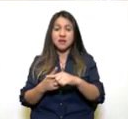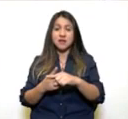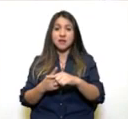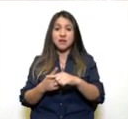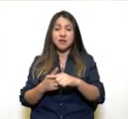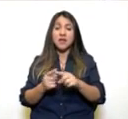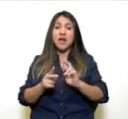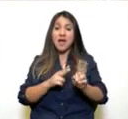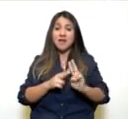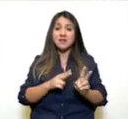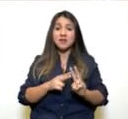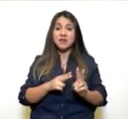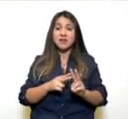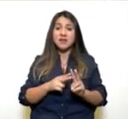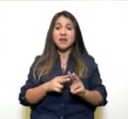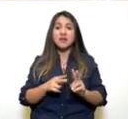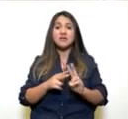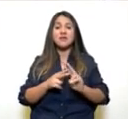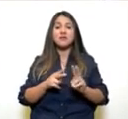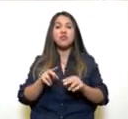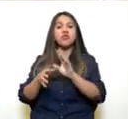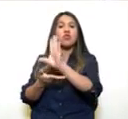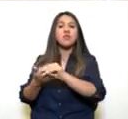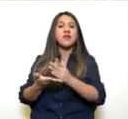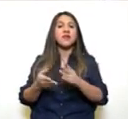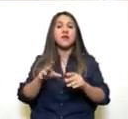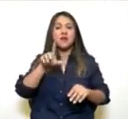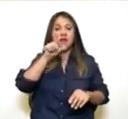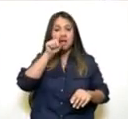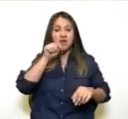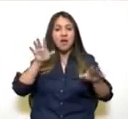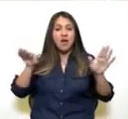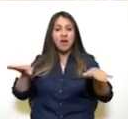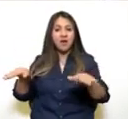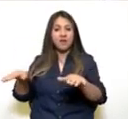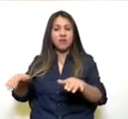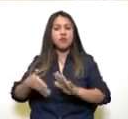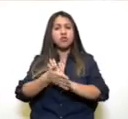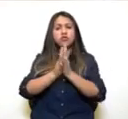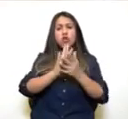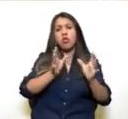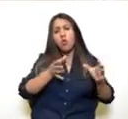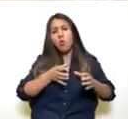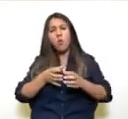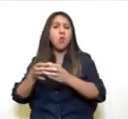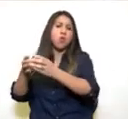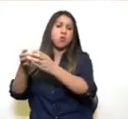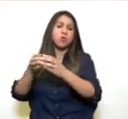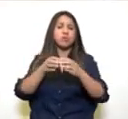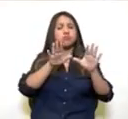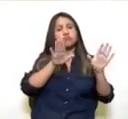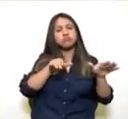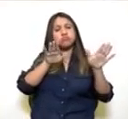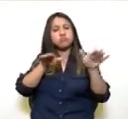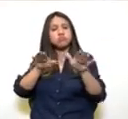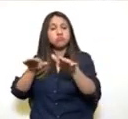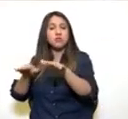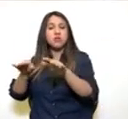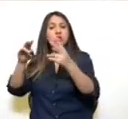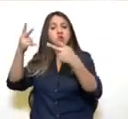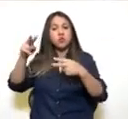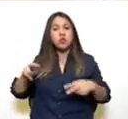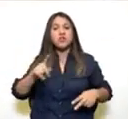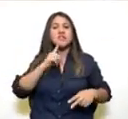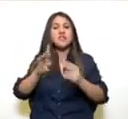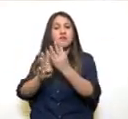que hacer lo que hacen las aves volar todos juntos turnándose quien va a la